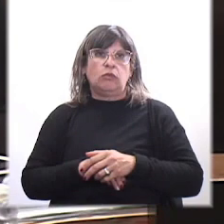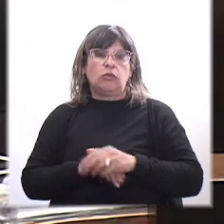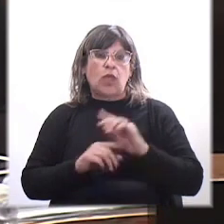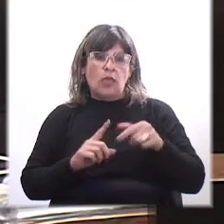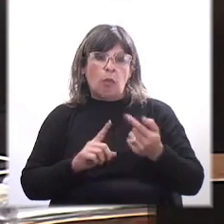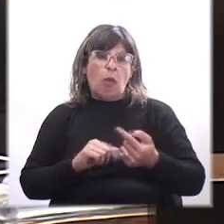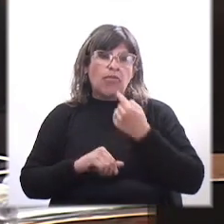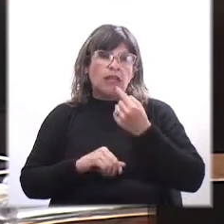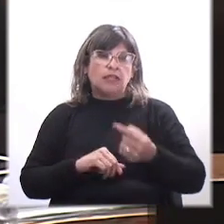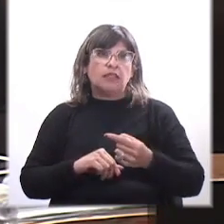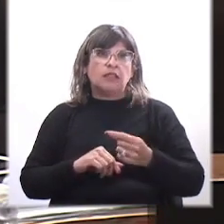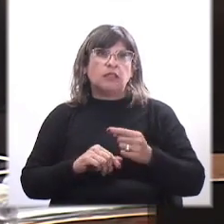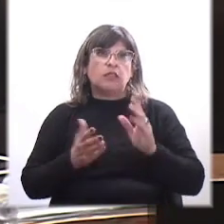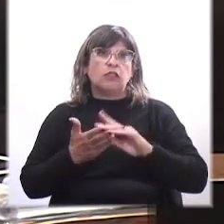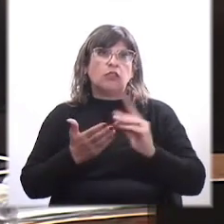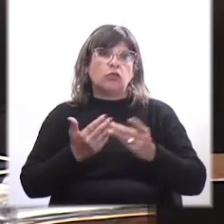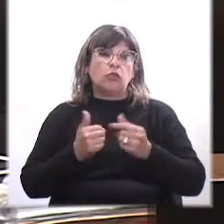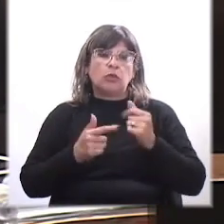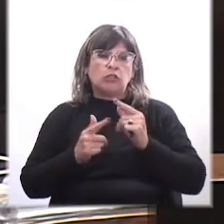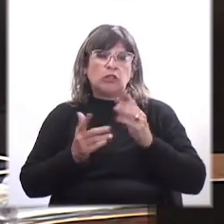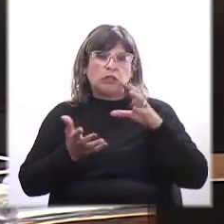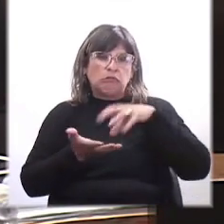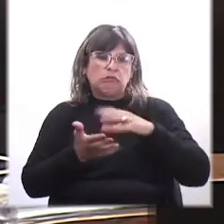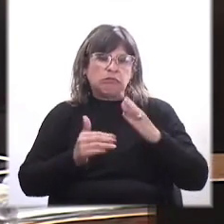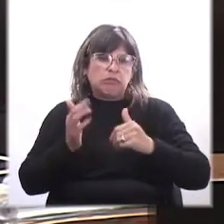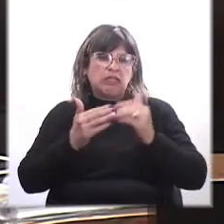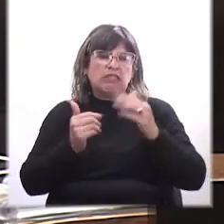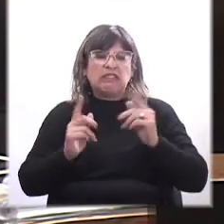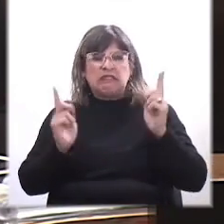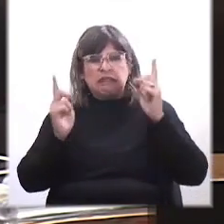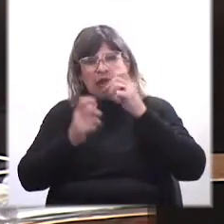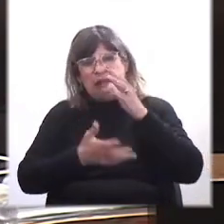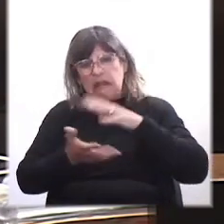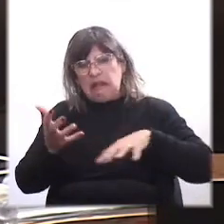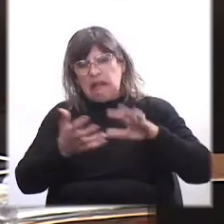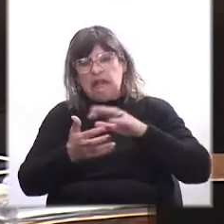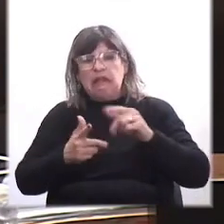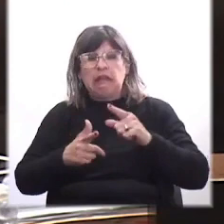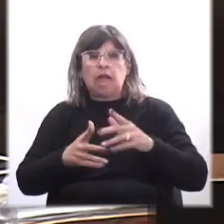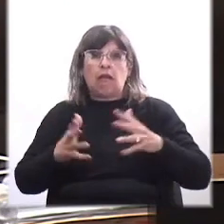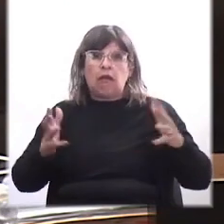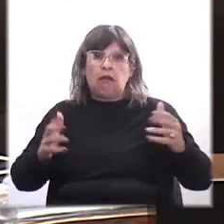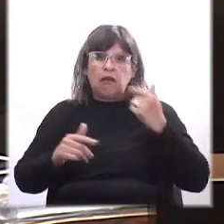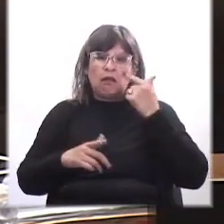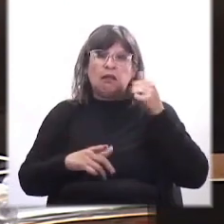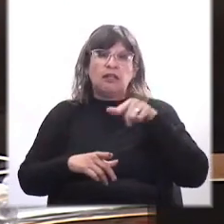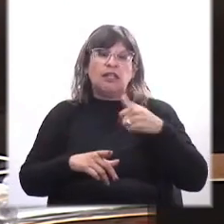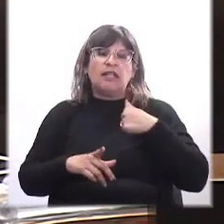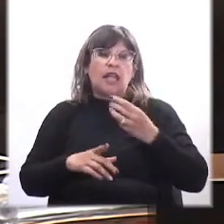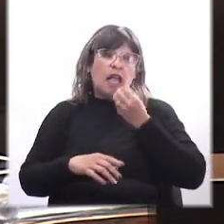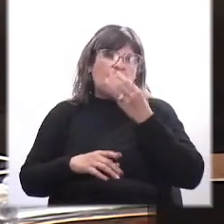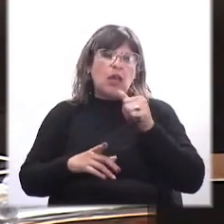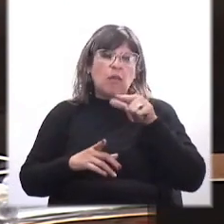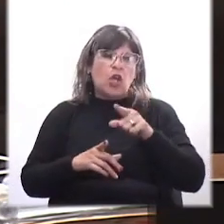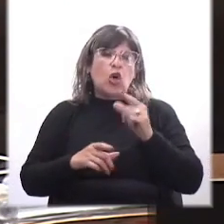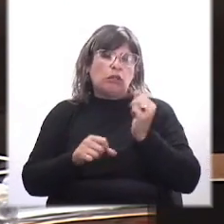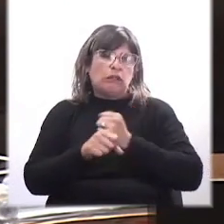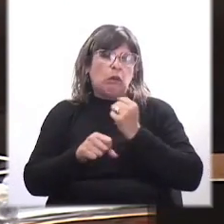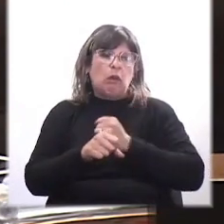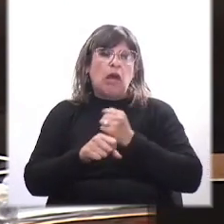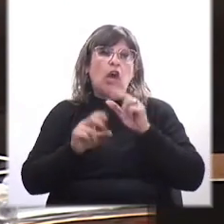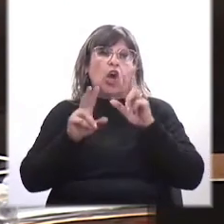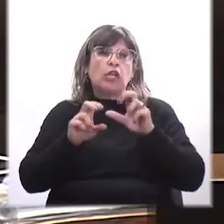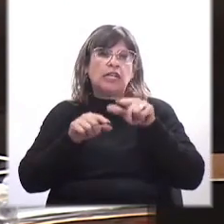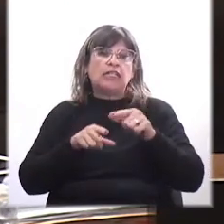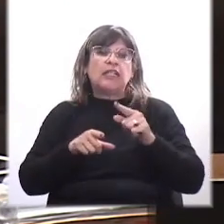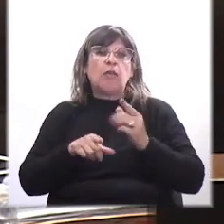Después dice: un proyecto de infraestructura de esta complejidad y magnitud requiere, conforme a las mejores prácticas en la materia,